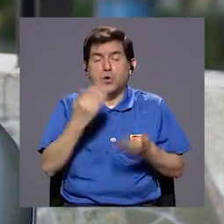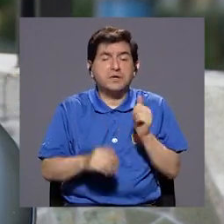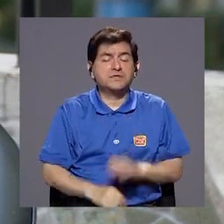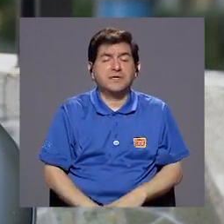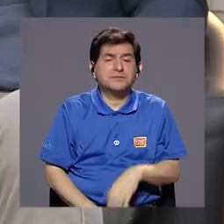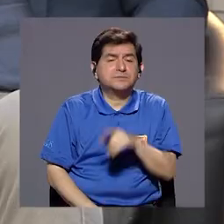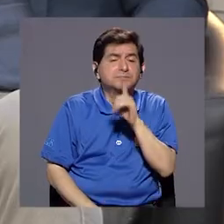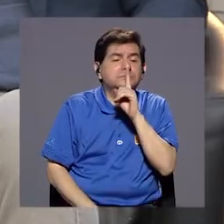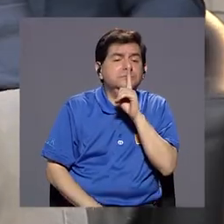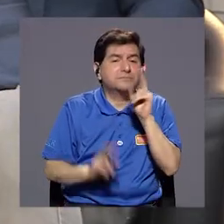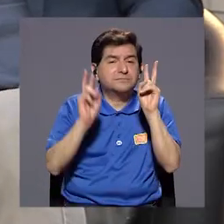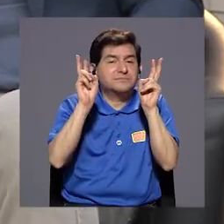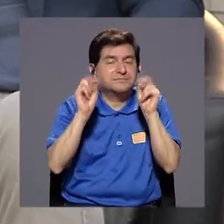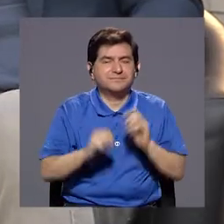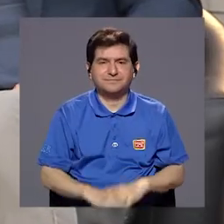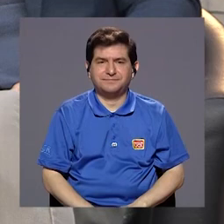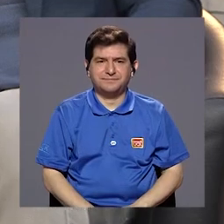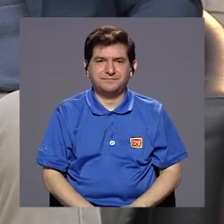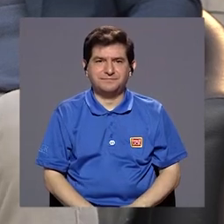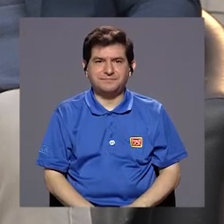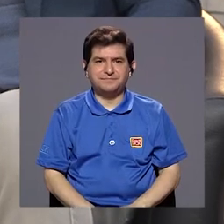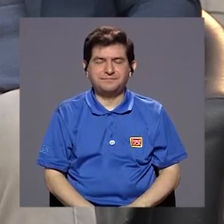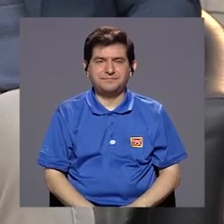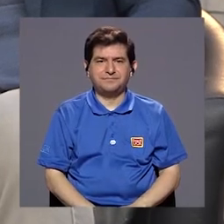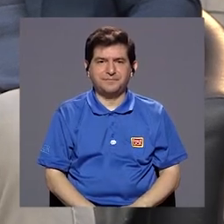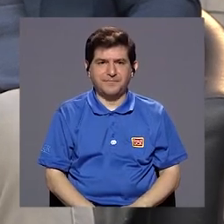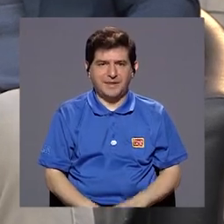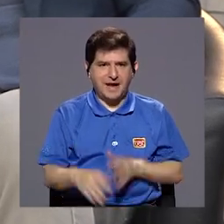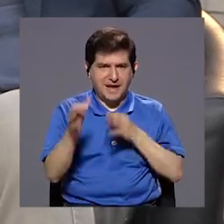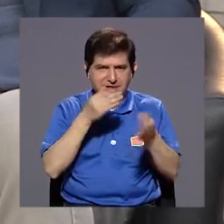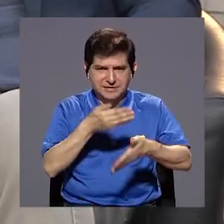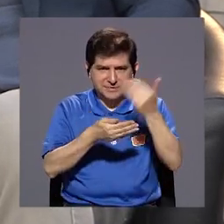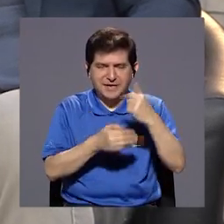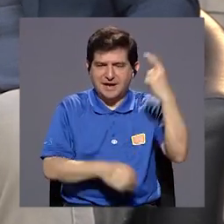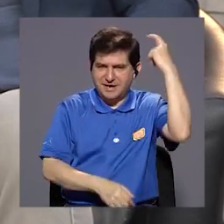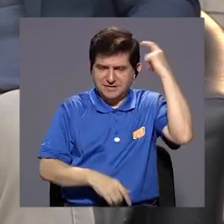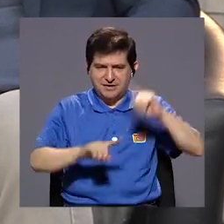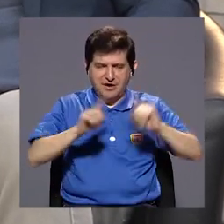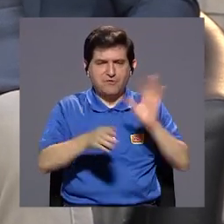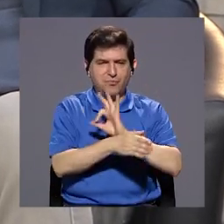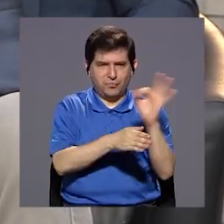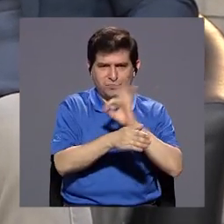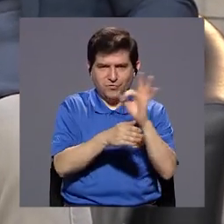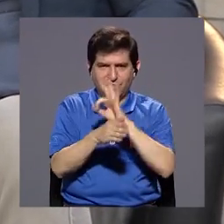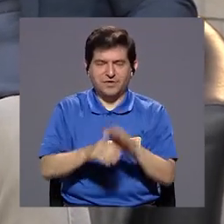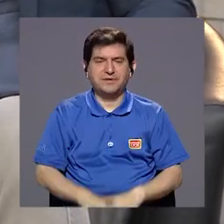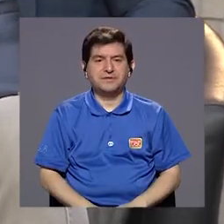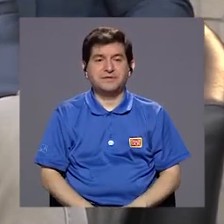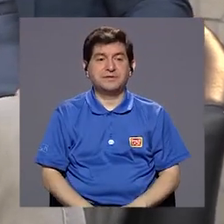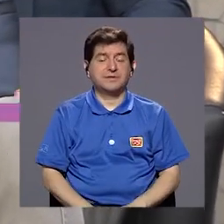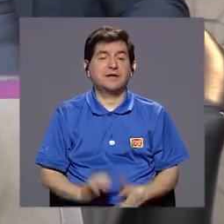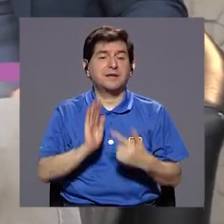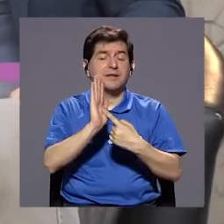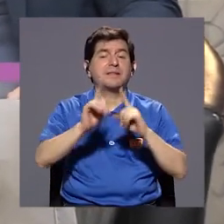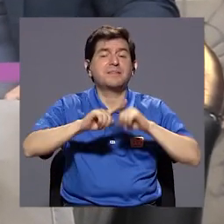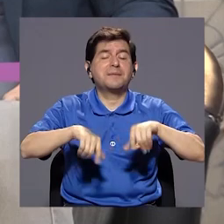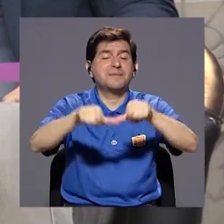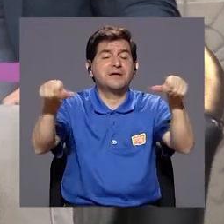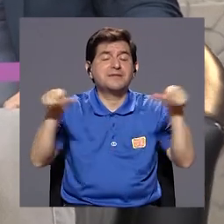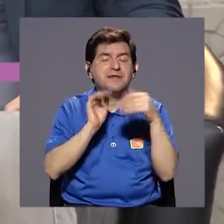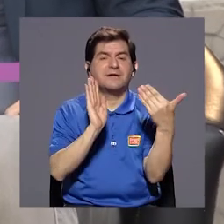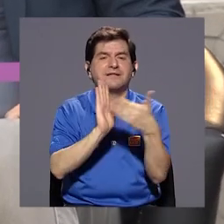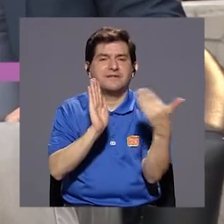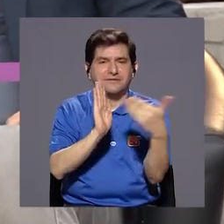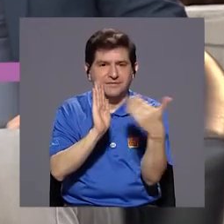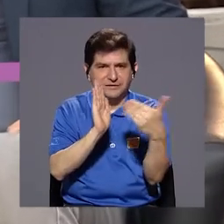silencioso, ¿cómo lo identifico? Sí, en ese sentido, bueno, como les explicaba, el cerebro tiene diferentes funciones, así que las manifestaciones van a ser, depende de la zona